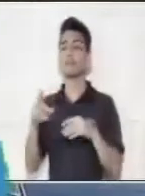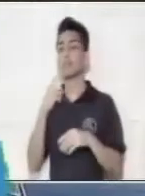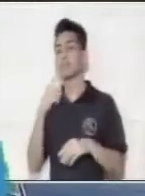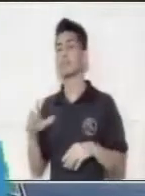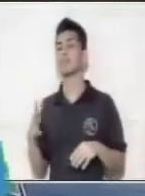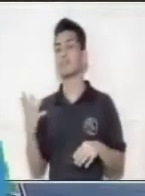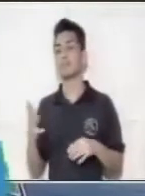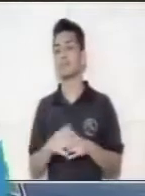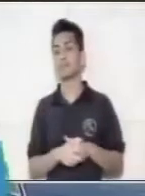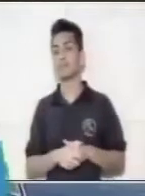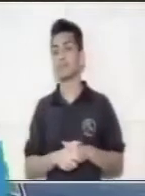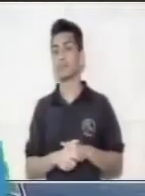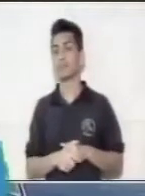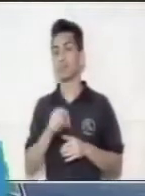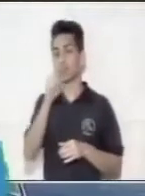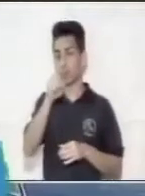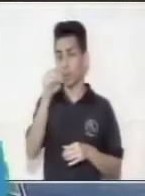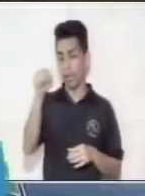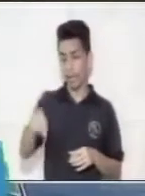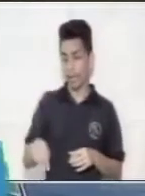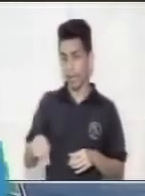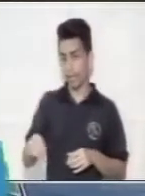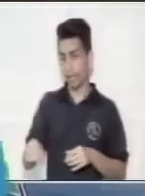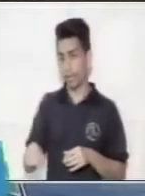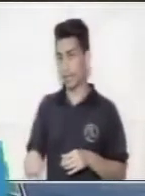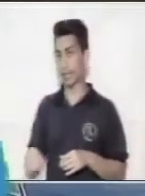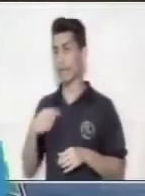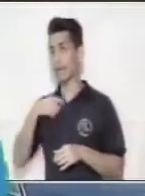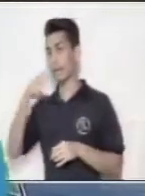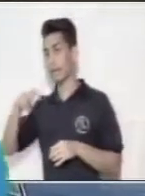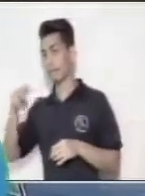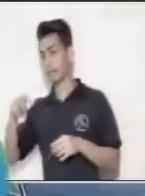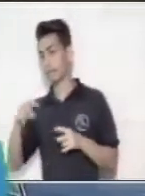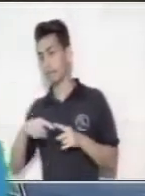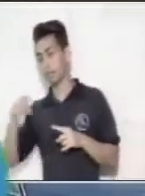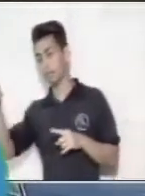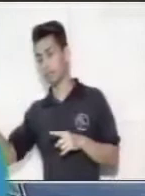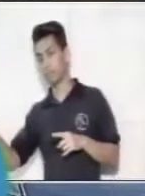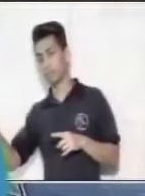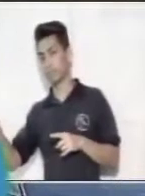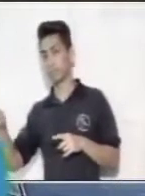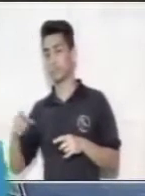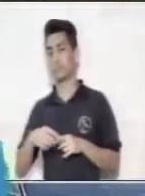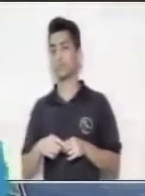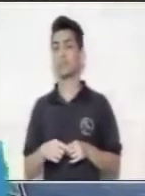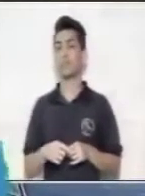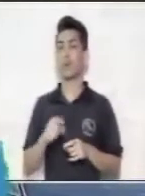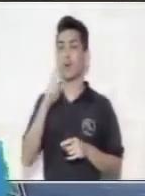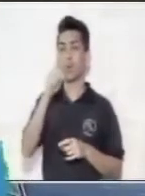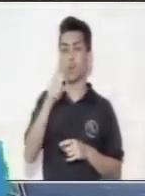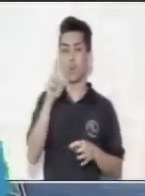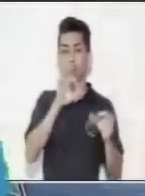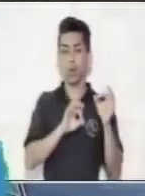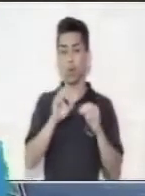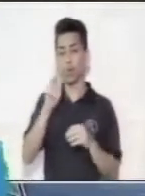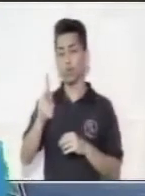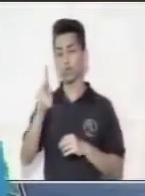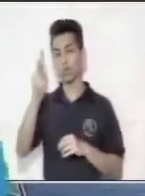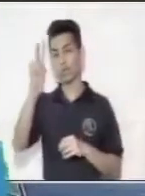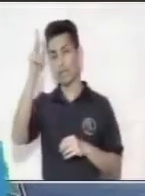ok, tú estás en este punto y necesitas desplazarte 1 o 2